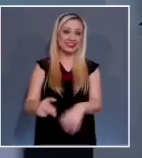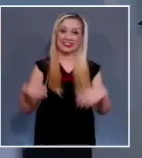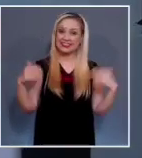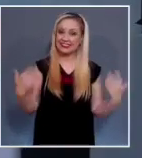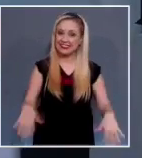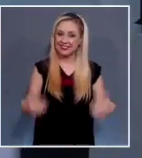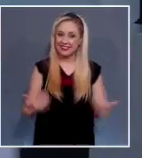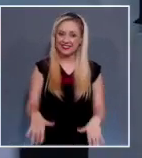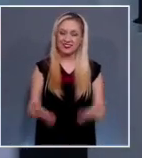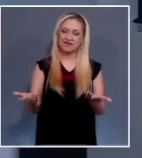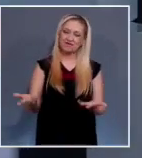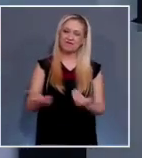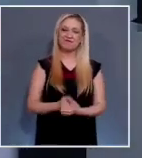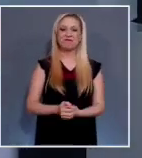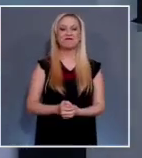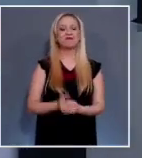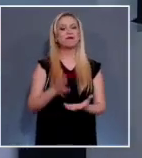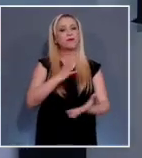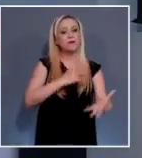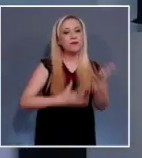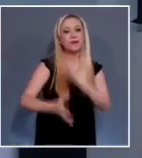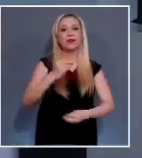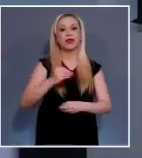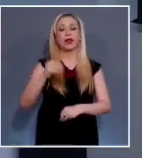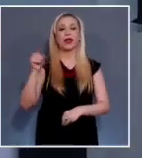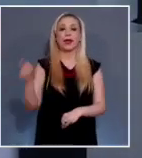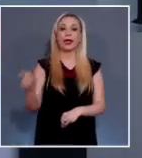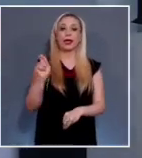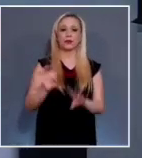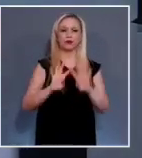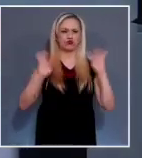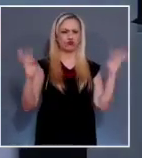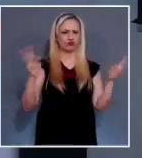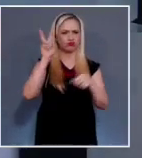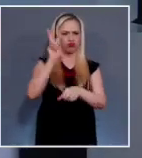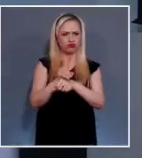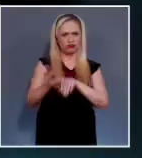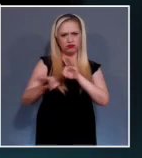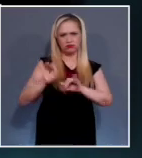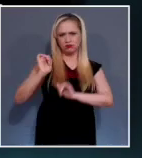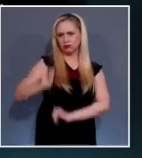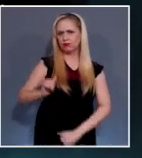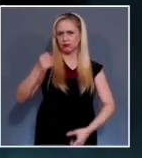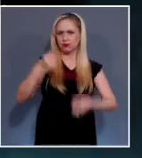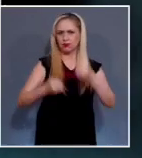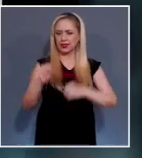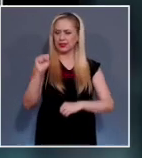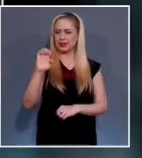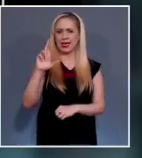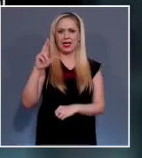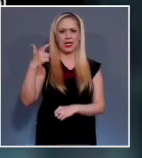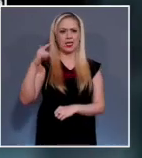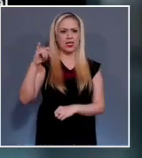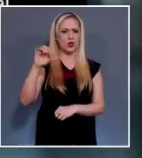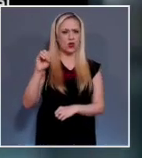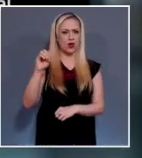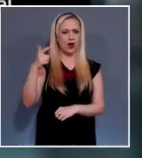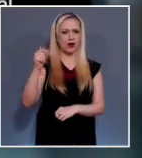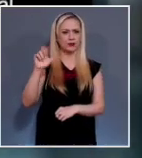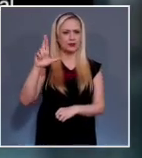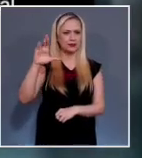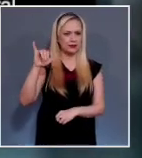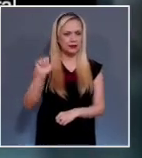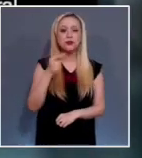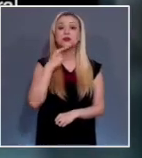el consejero de la Judicatura Federal, Sergio Javier Molina Martínez, indicó que el nuevo sistema de justicia laboral busca atender la deuda histórica